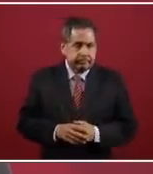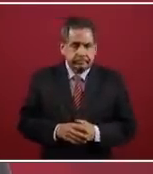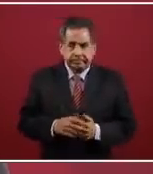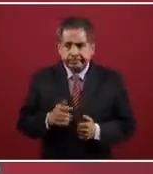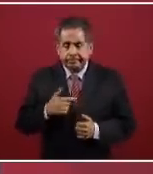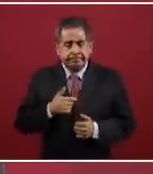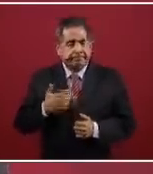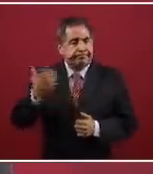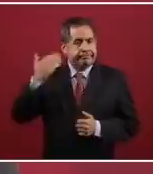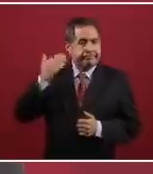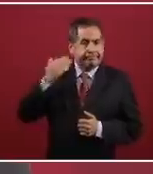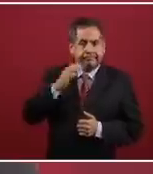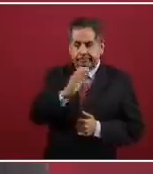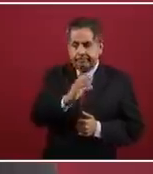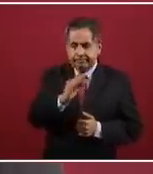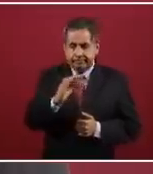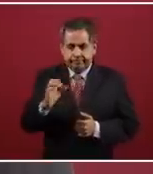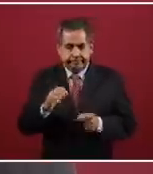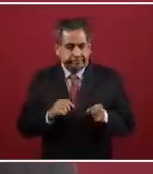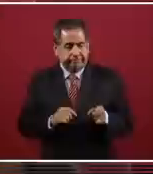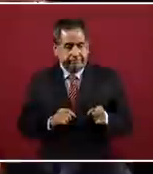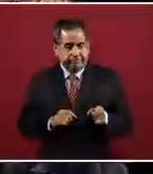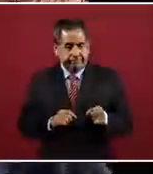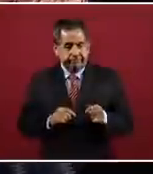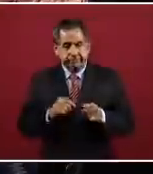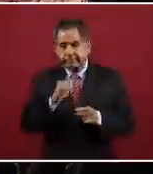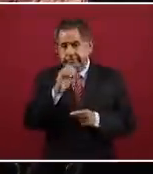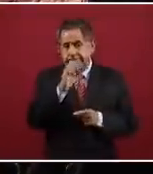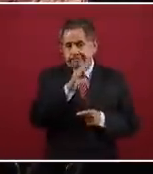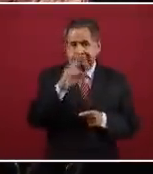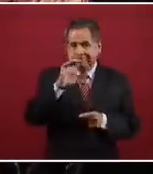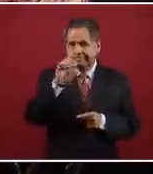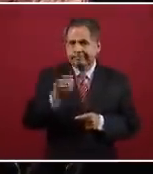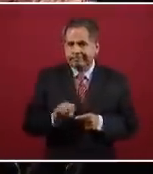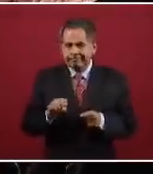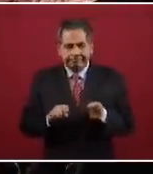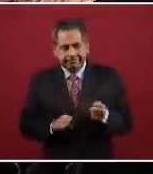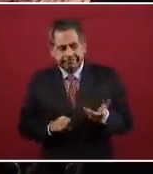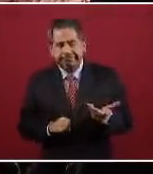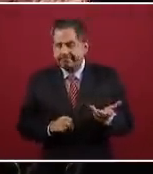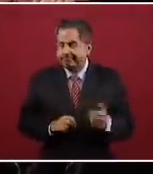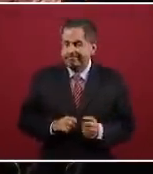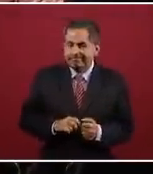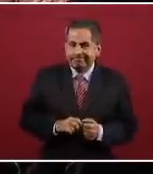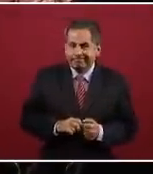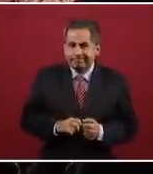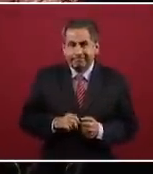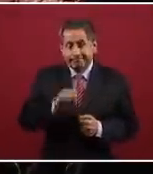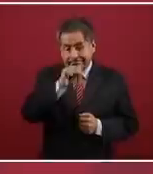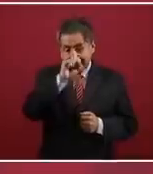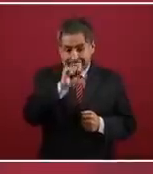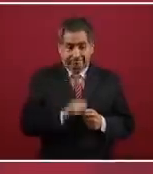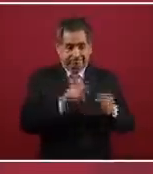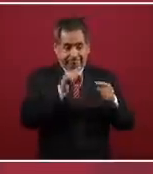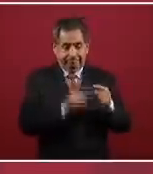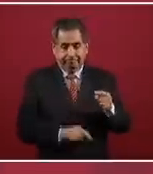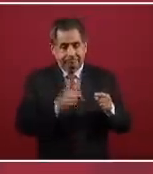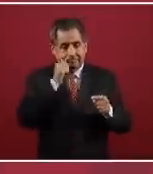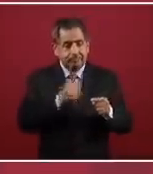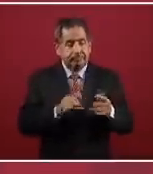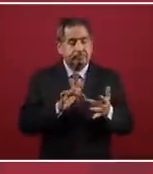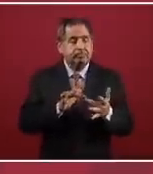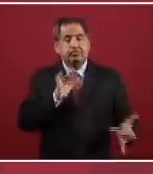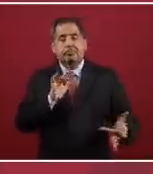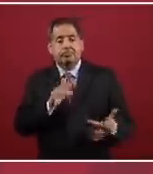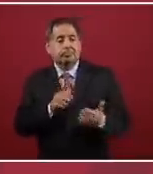estado la península de Baja California, en donde el sur pues ha estado aislado, es